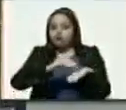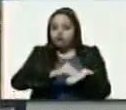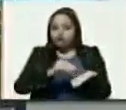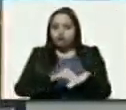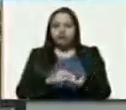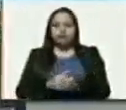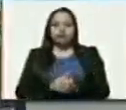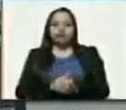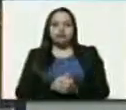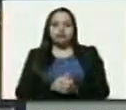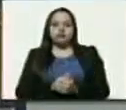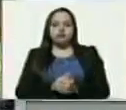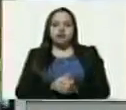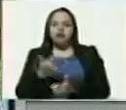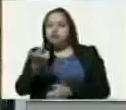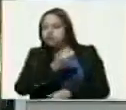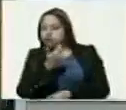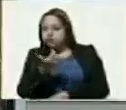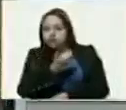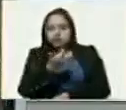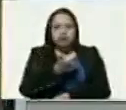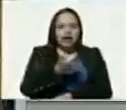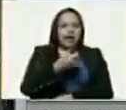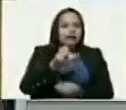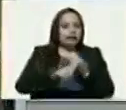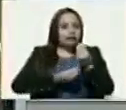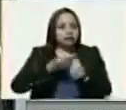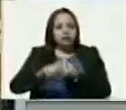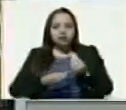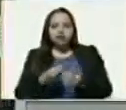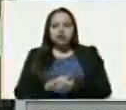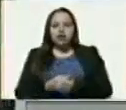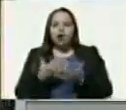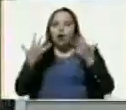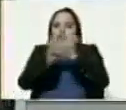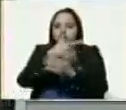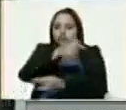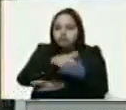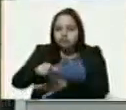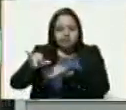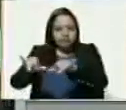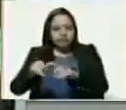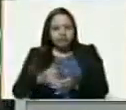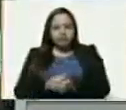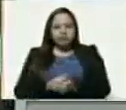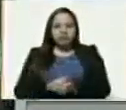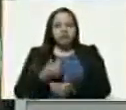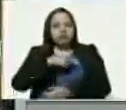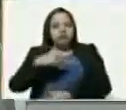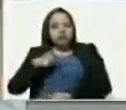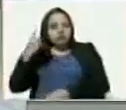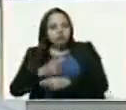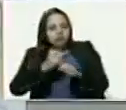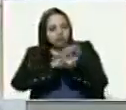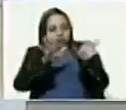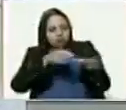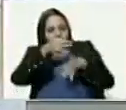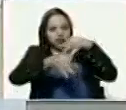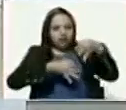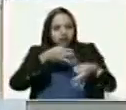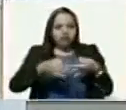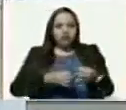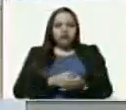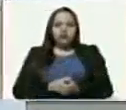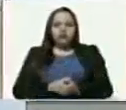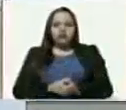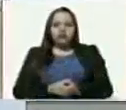se trata de generar confusión. Bueno, y estamos para eso, en lo que esté a nuestro alcance.